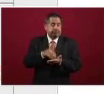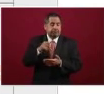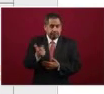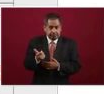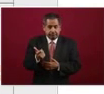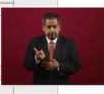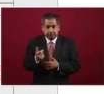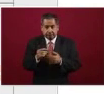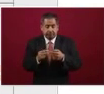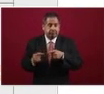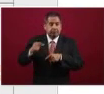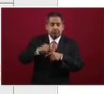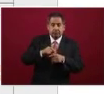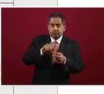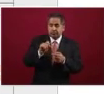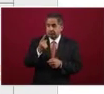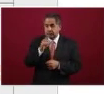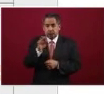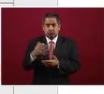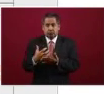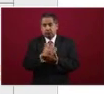con un sobreprecio de 21%.